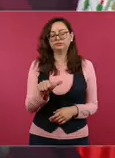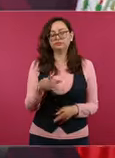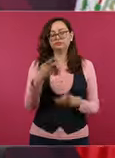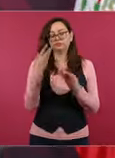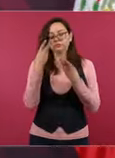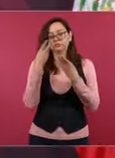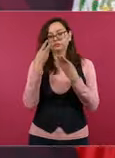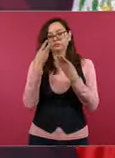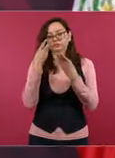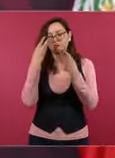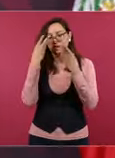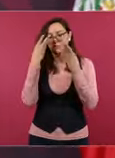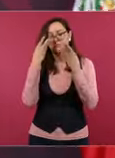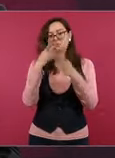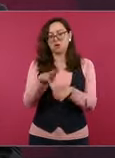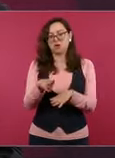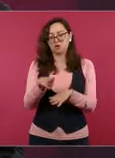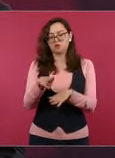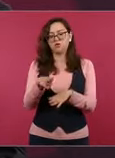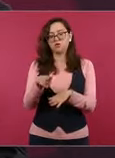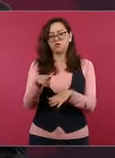clausura, en Acapulco,